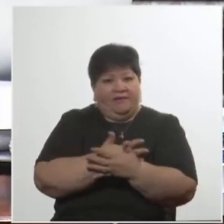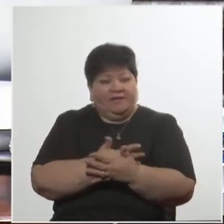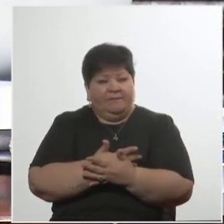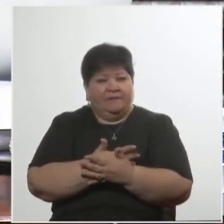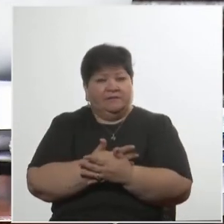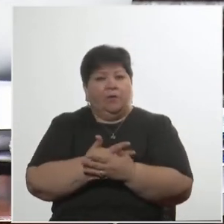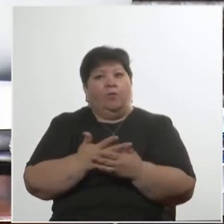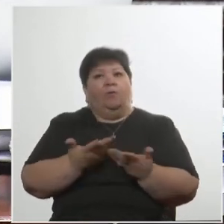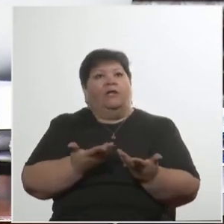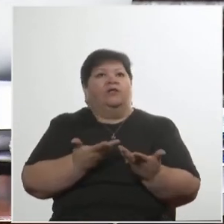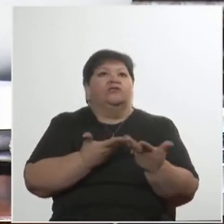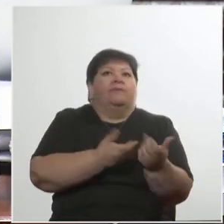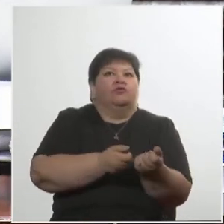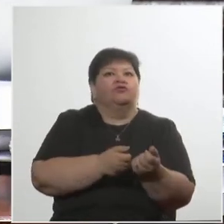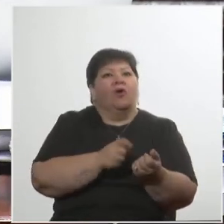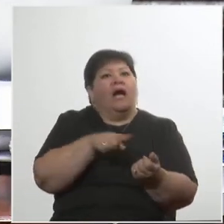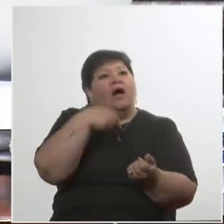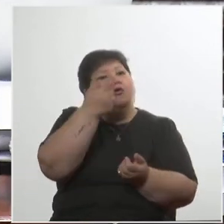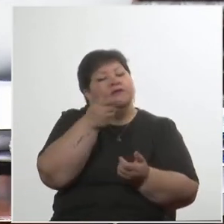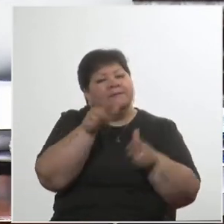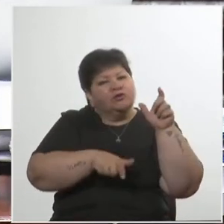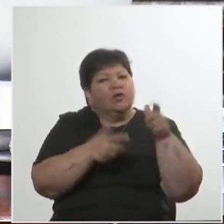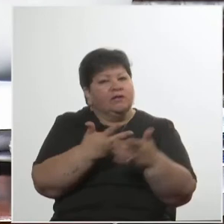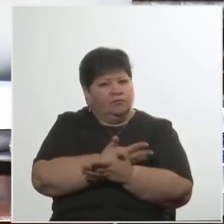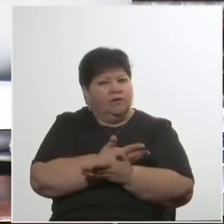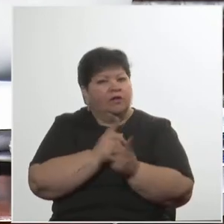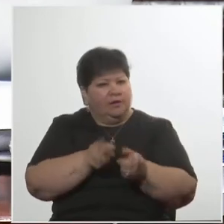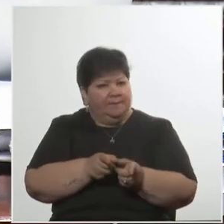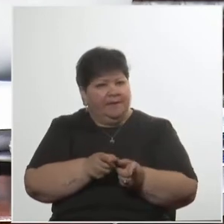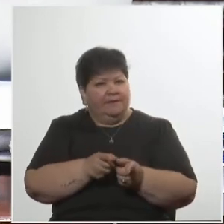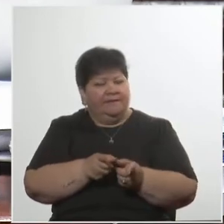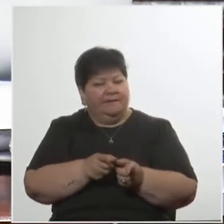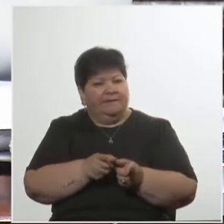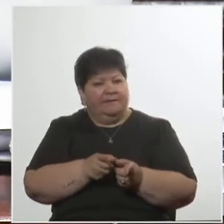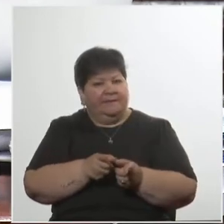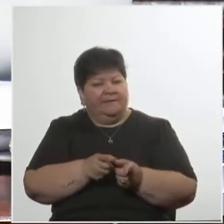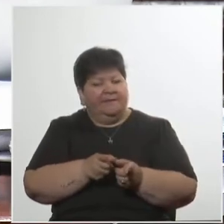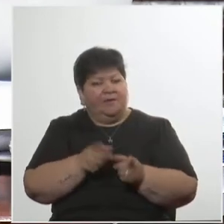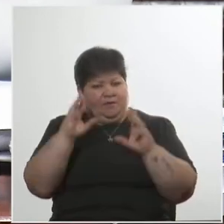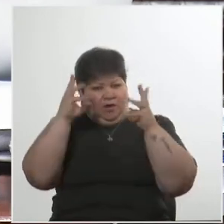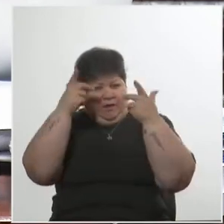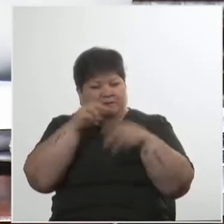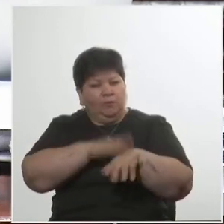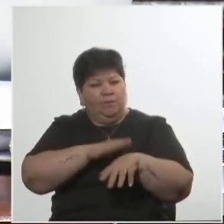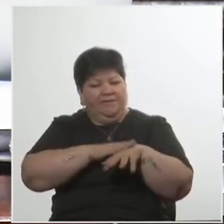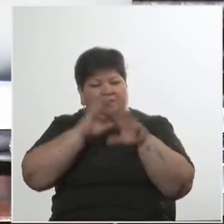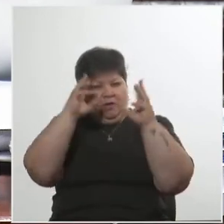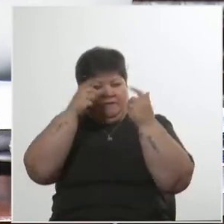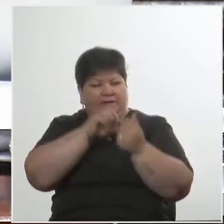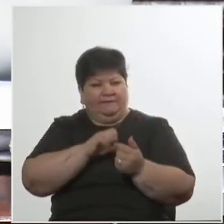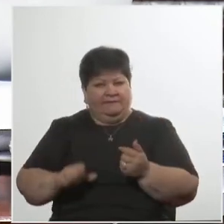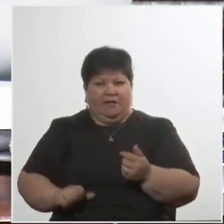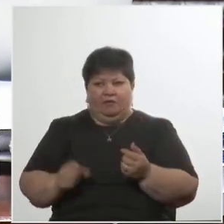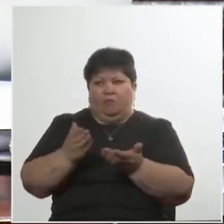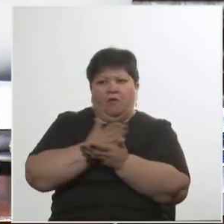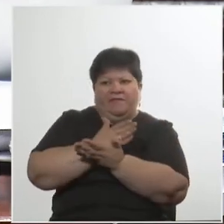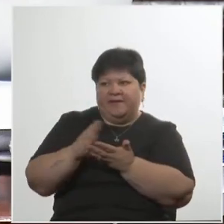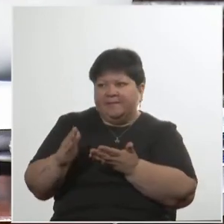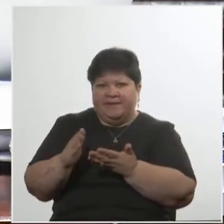reparó a otras víctimas y que se resolviera hacer esta discriminación